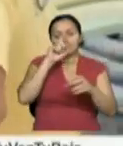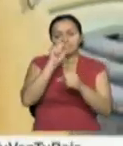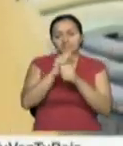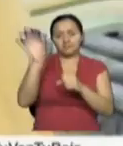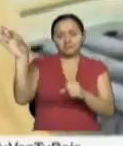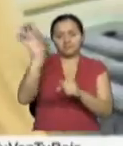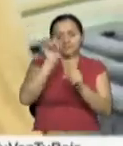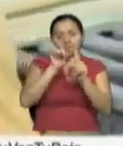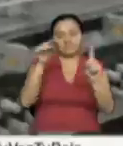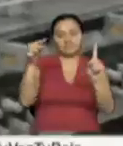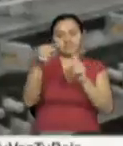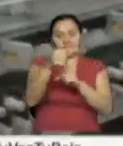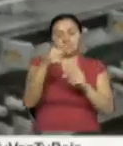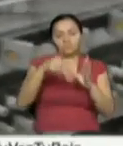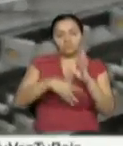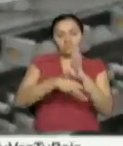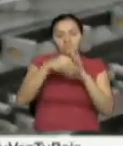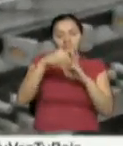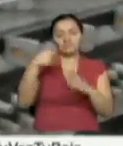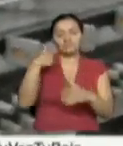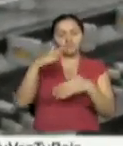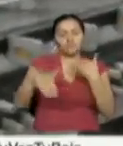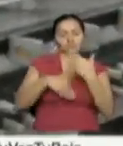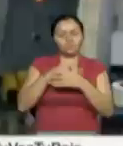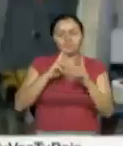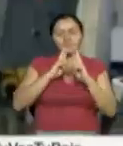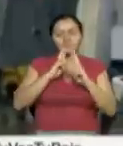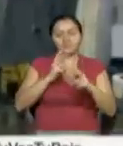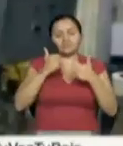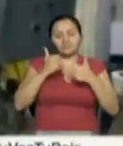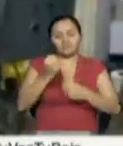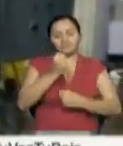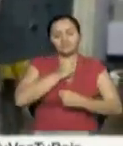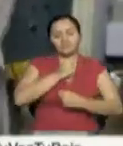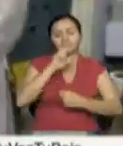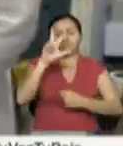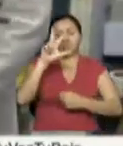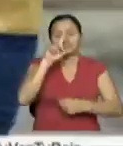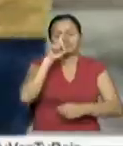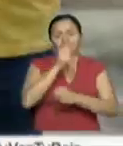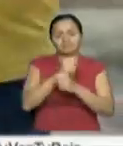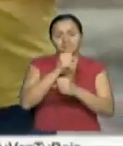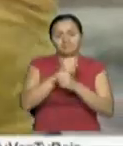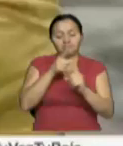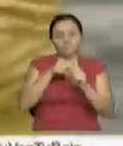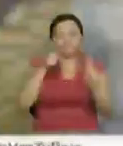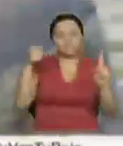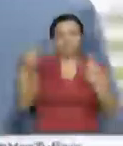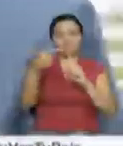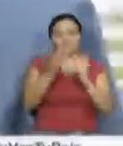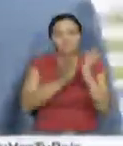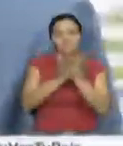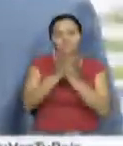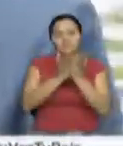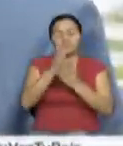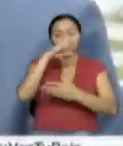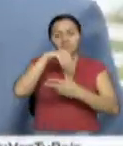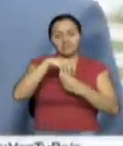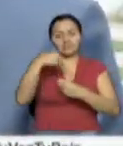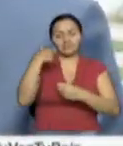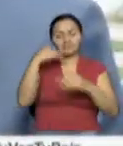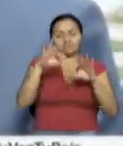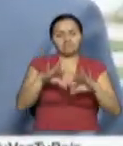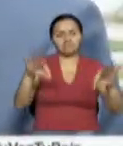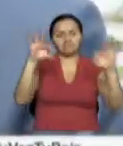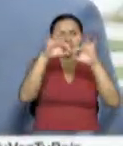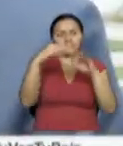indirectos en el sector de extracción y obtención de materias primas y 3 empleos indirectos en servicios. Extremadamente importante